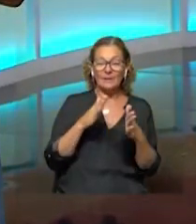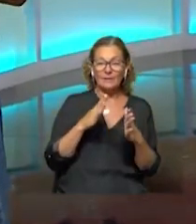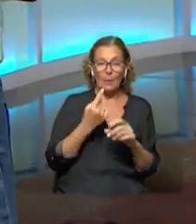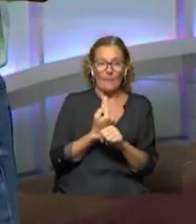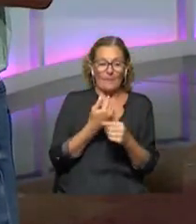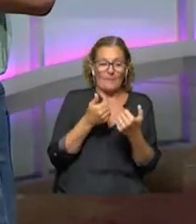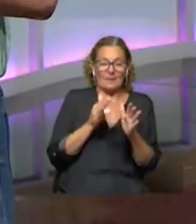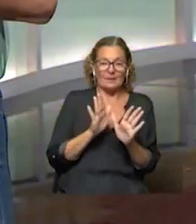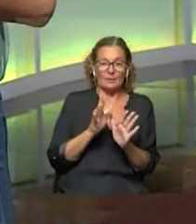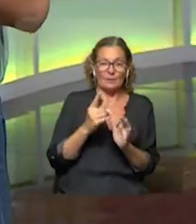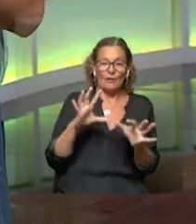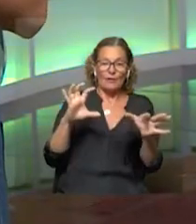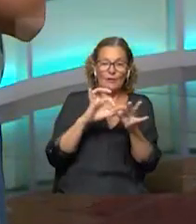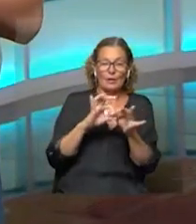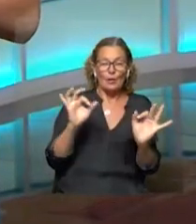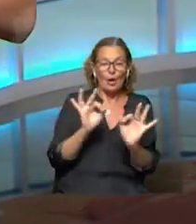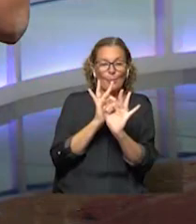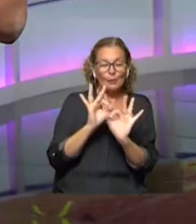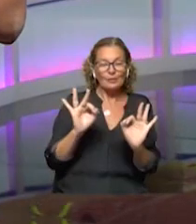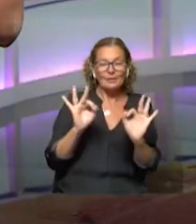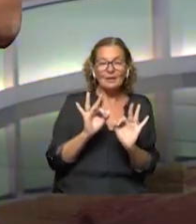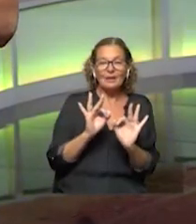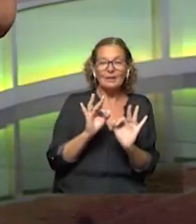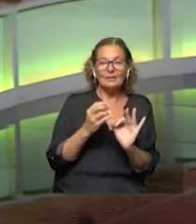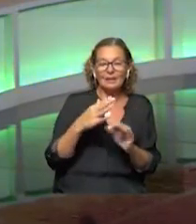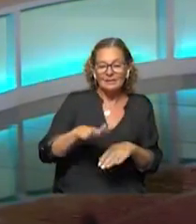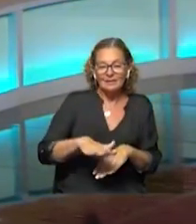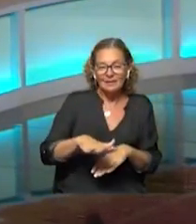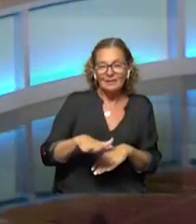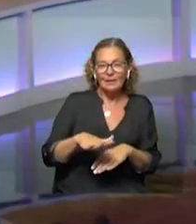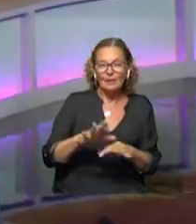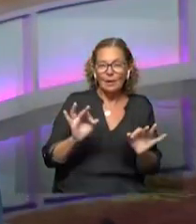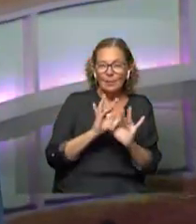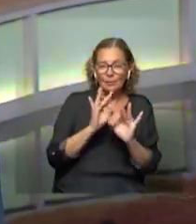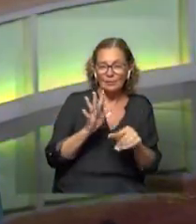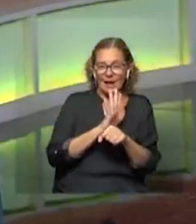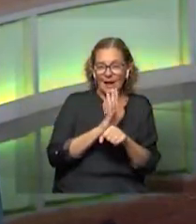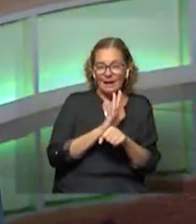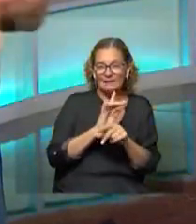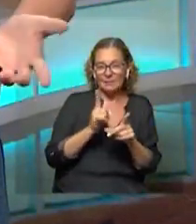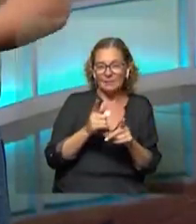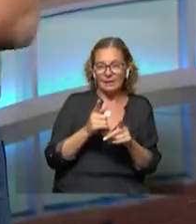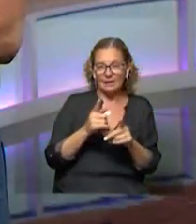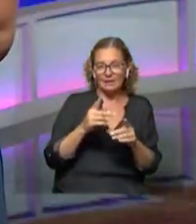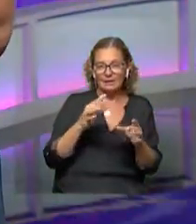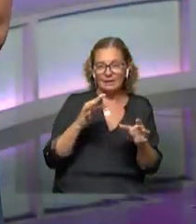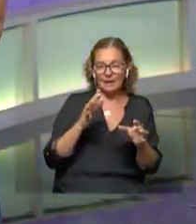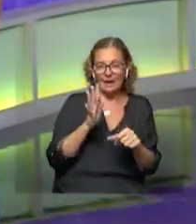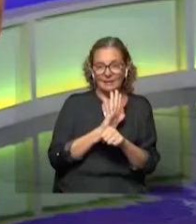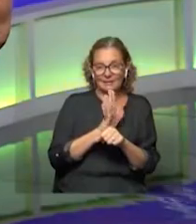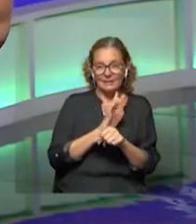por el principio no tu vínculo con la música desde pequeña parte con la música con el arte general porque también sos actriz Sí